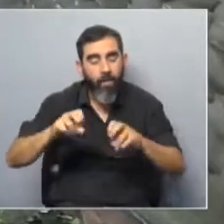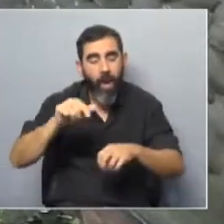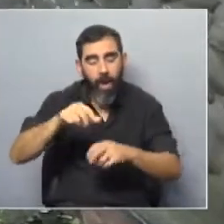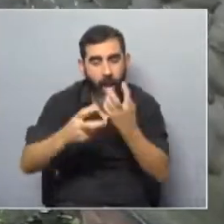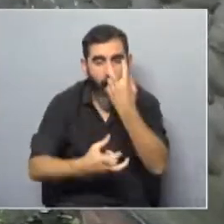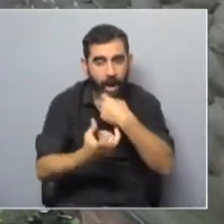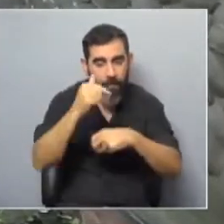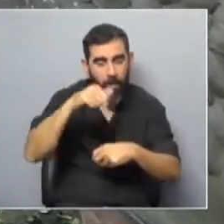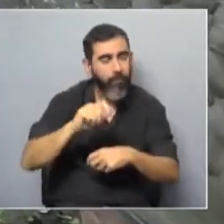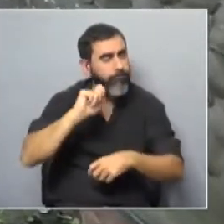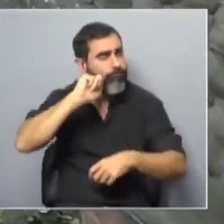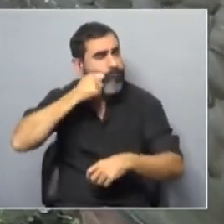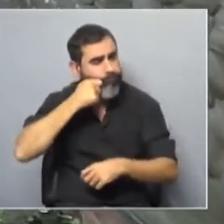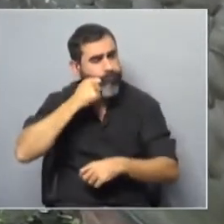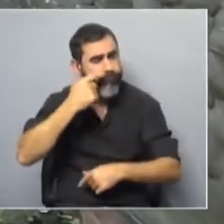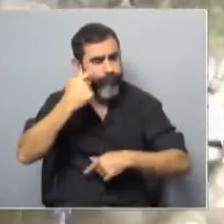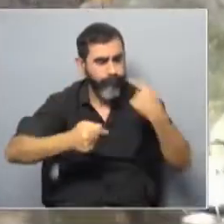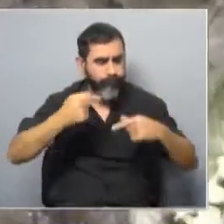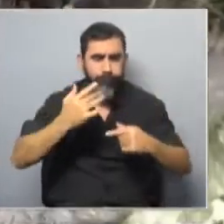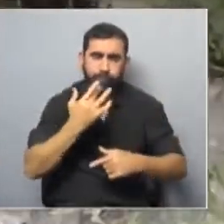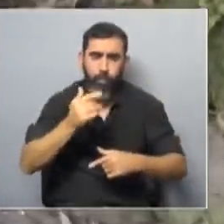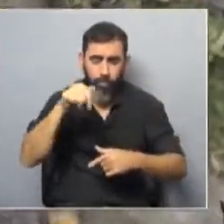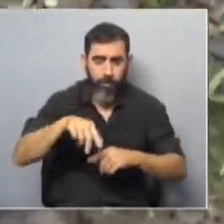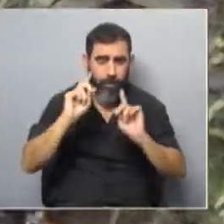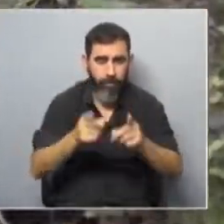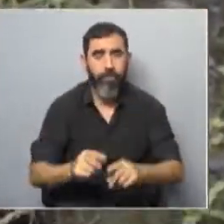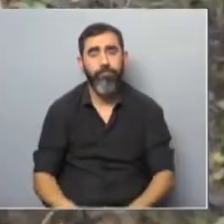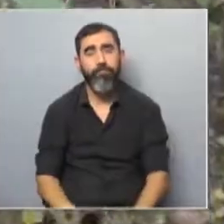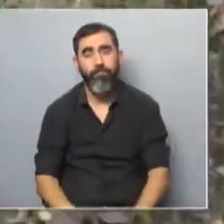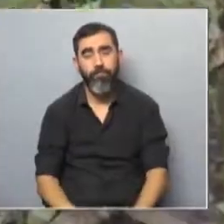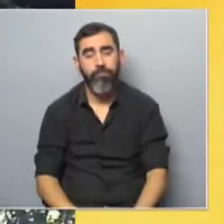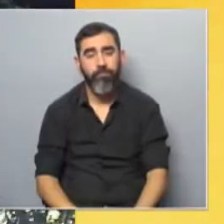que tenemos acá, que es muy rica y maravillosa.